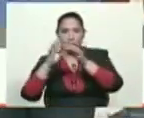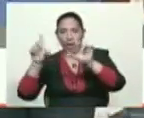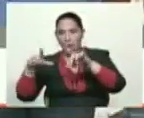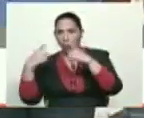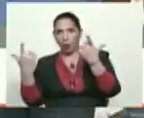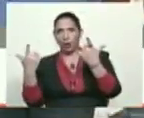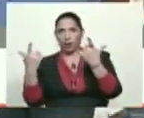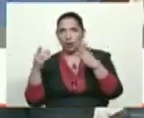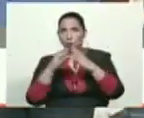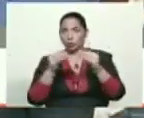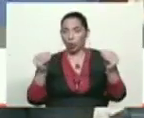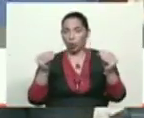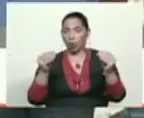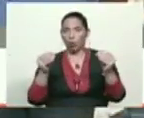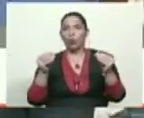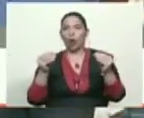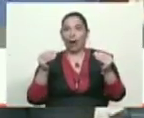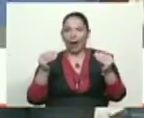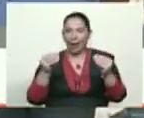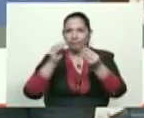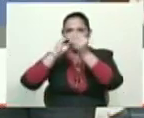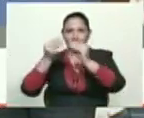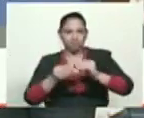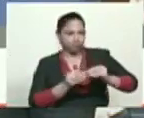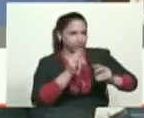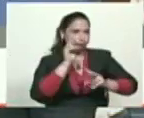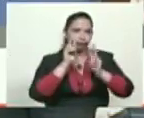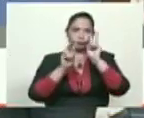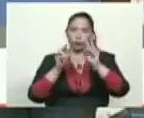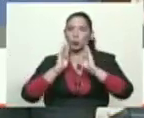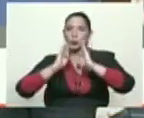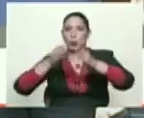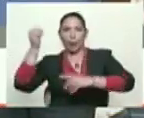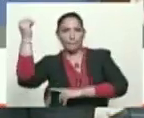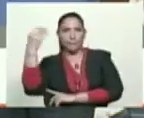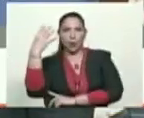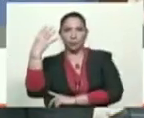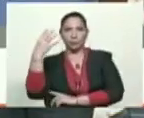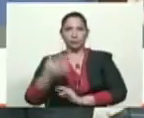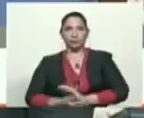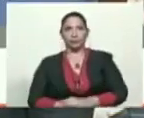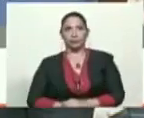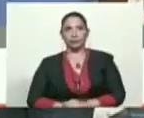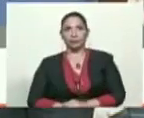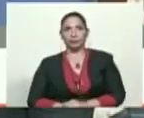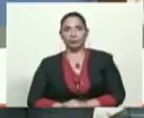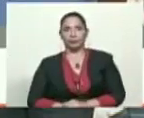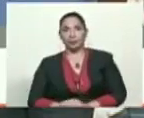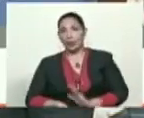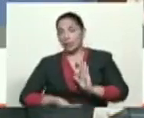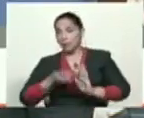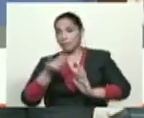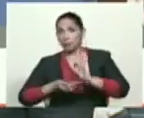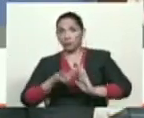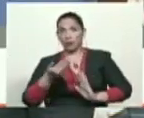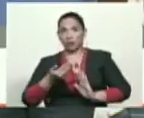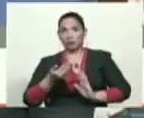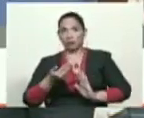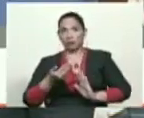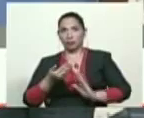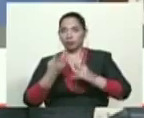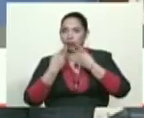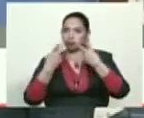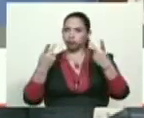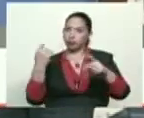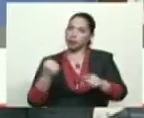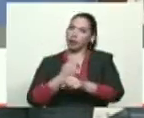todo lo que es su fachada vialidad a ornamentación iluminación vamos a ir es importante resaltar el